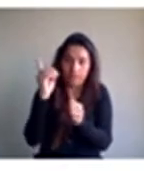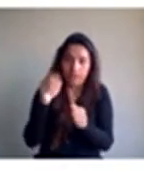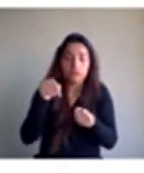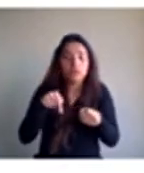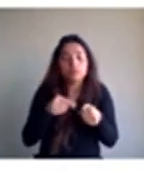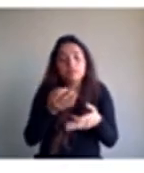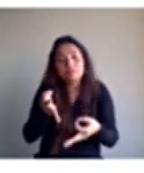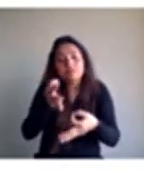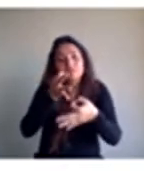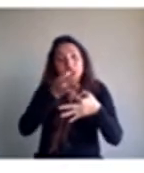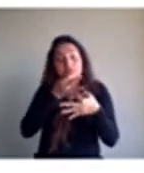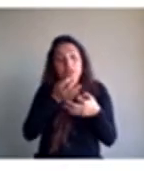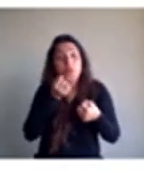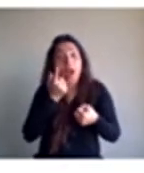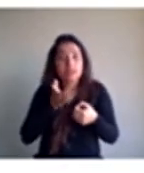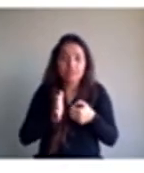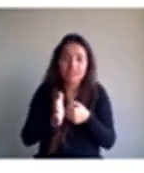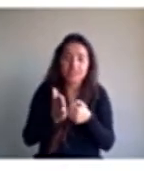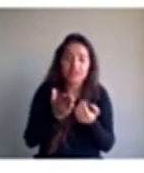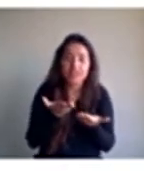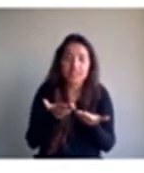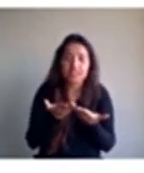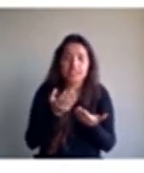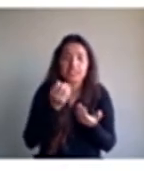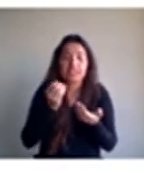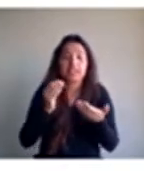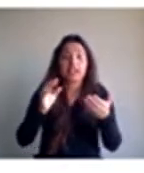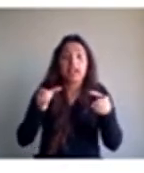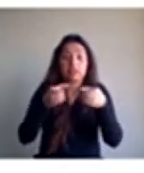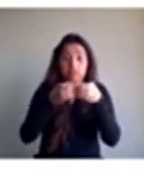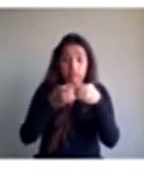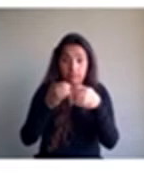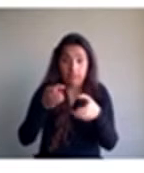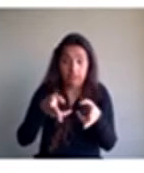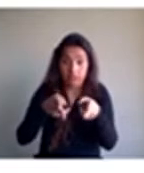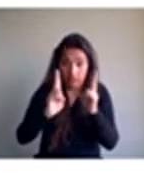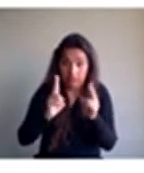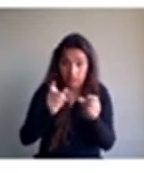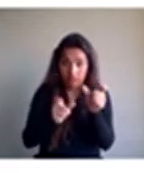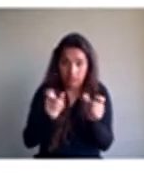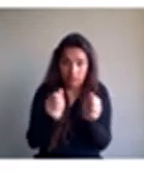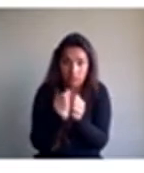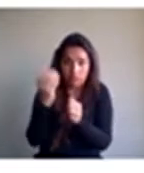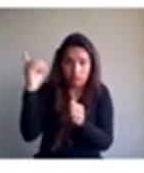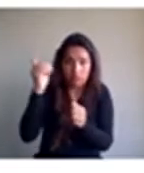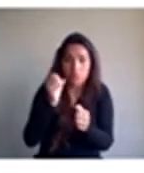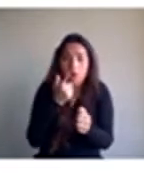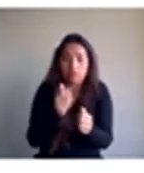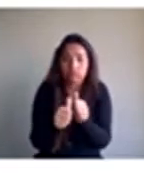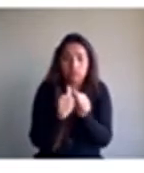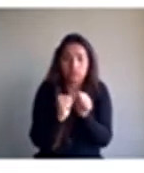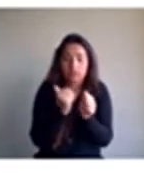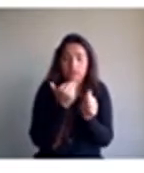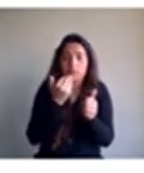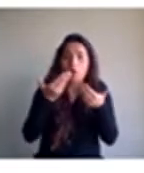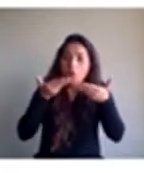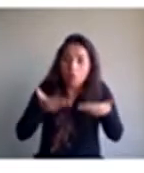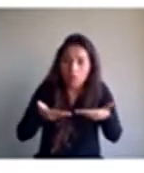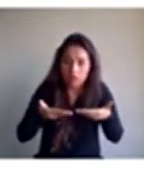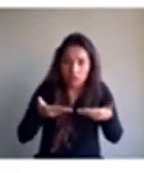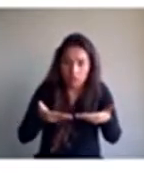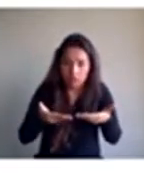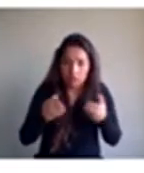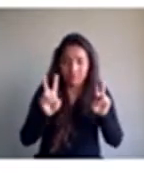avances de la convención de los derechos de las personas capacidad y los desafíos hoy con la pandemia y a